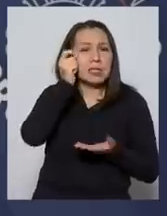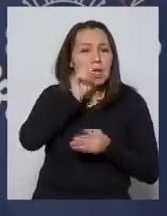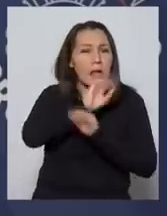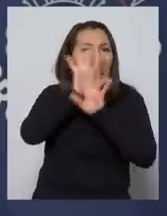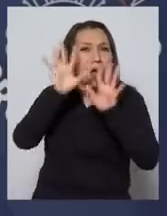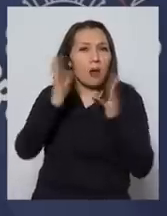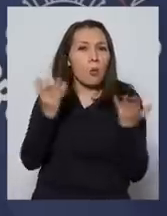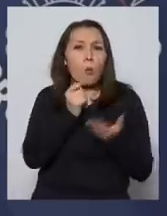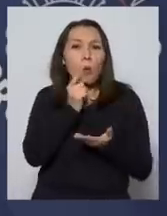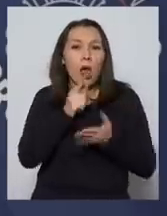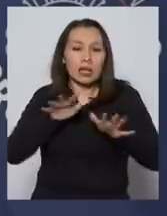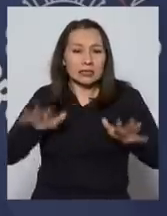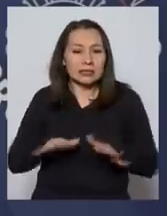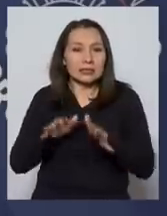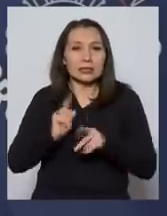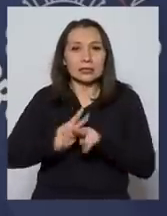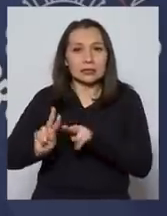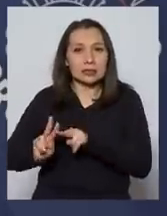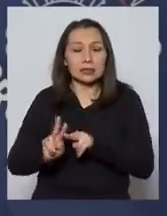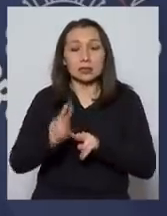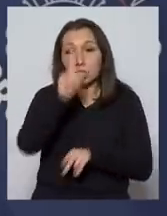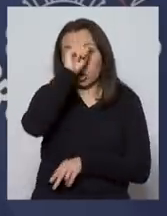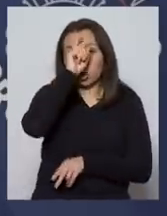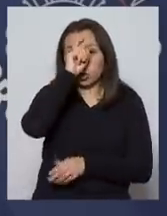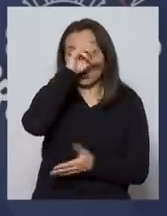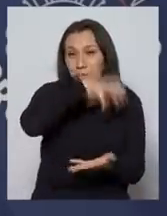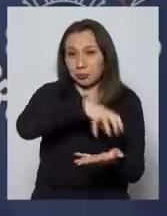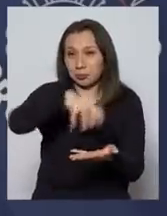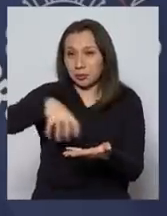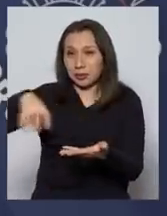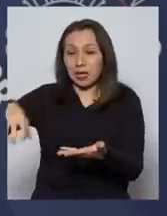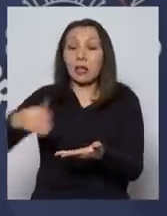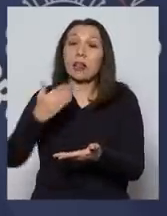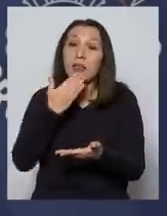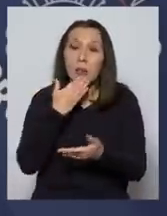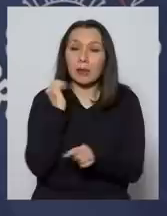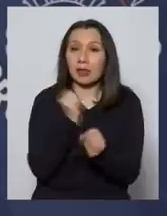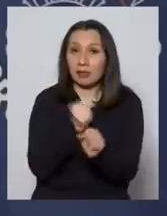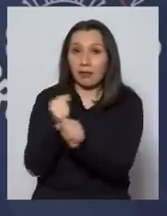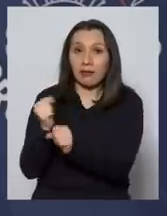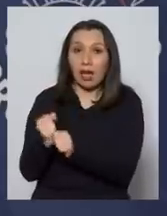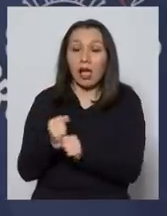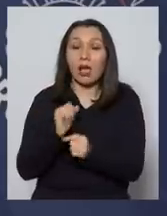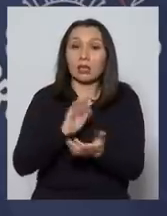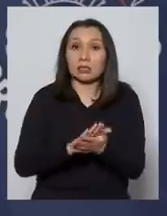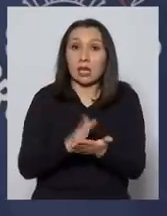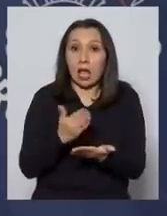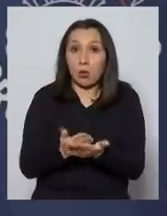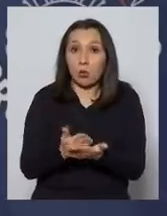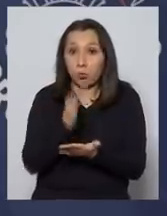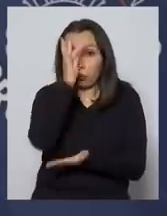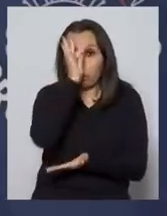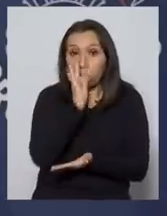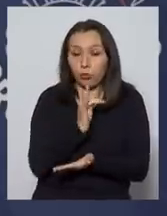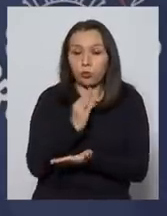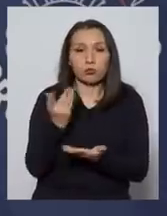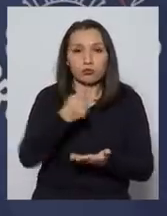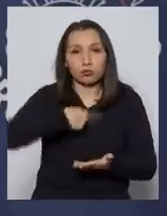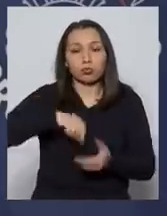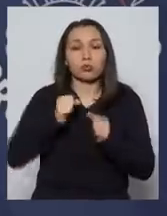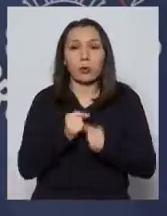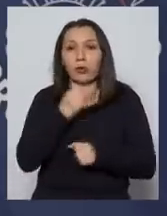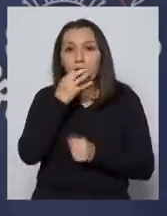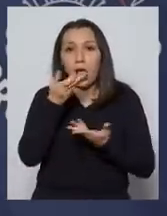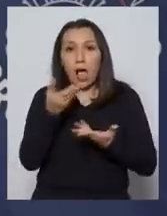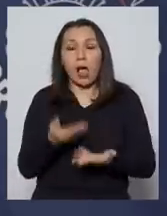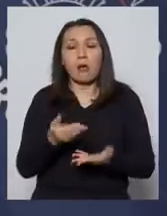noción del esfuerzo que se ha realizado de parte de los hospitales y en ese sentido de los trabajadores de la salud, nosotros podemos decir que al